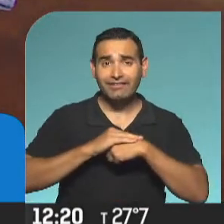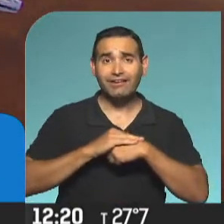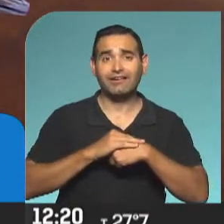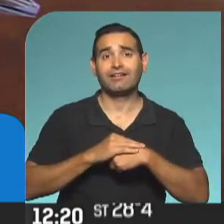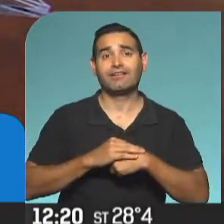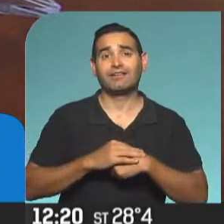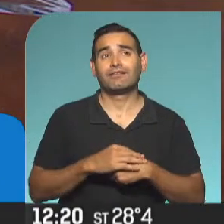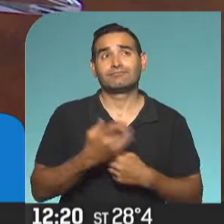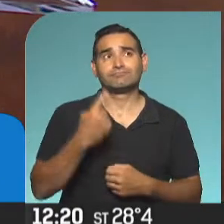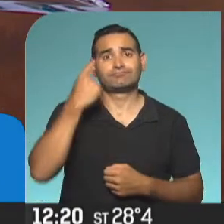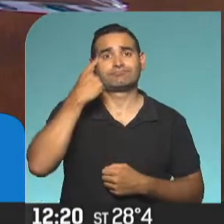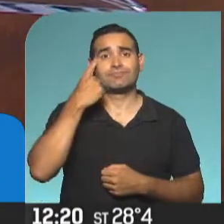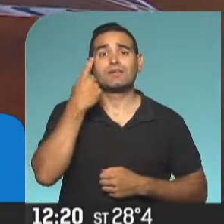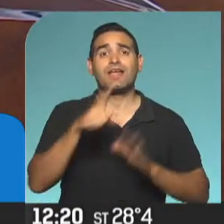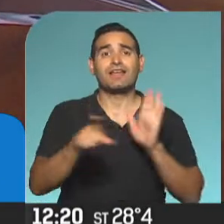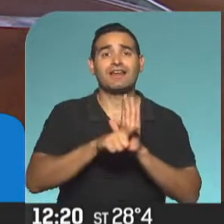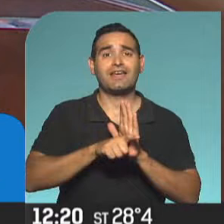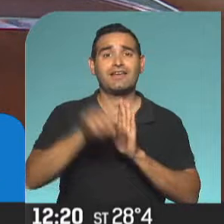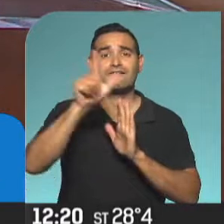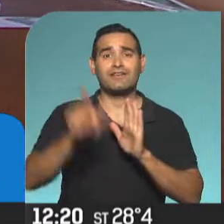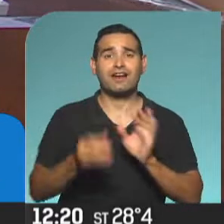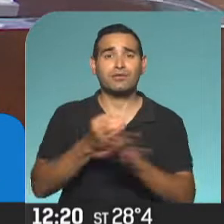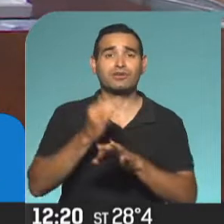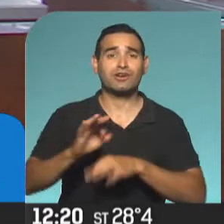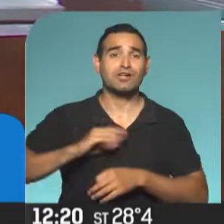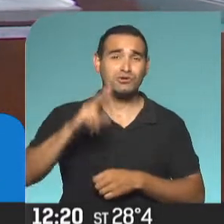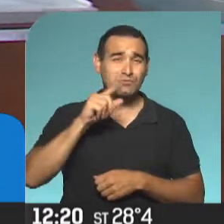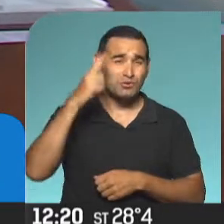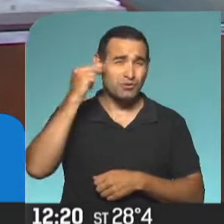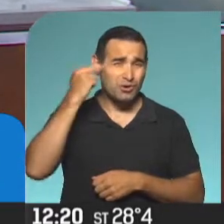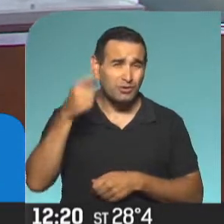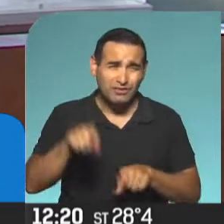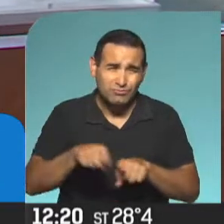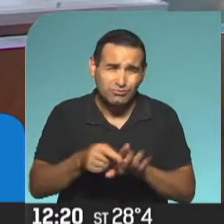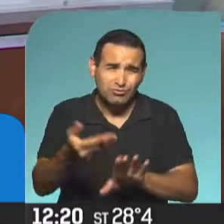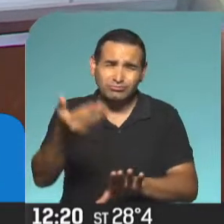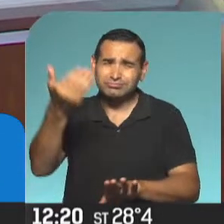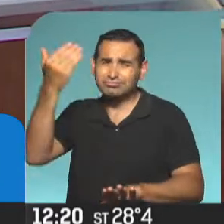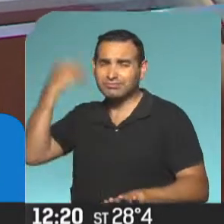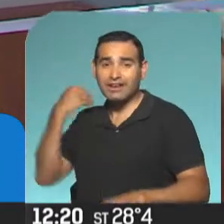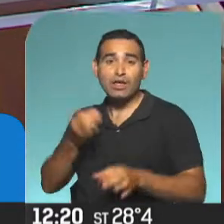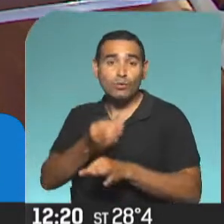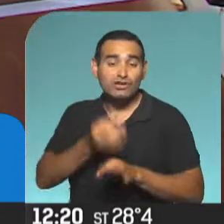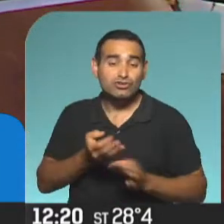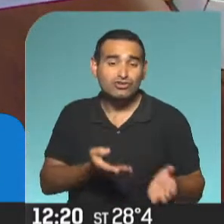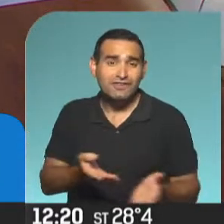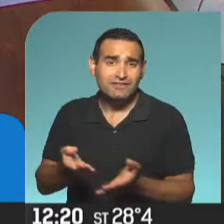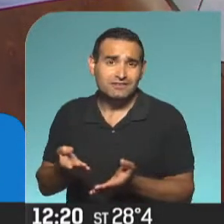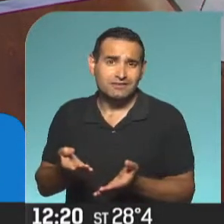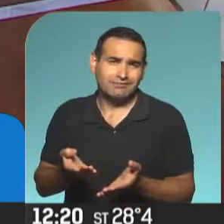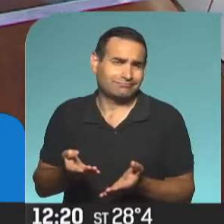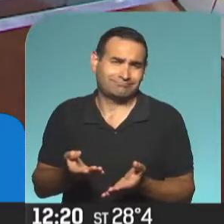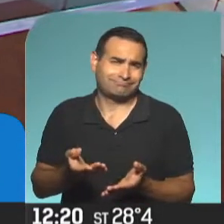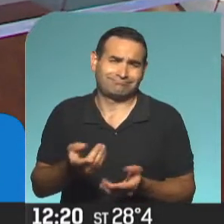la ley federal de educación del año 90, porque concebir la educación como un servicio, ¿sí? Es